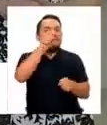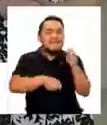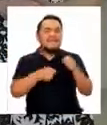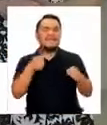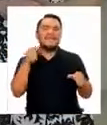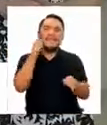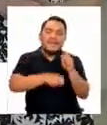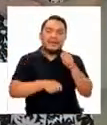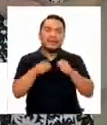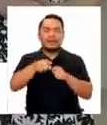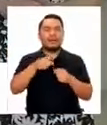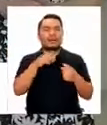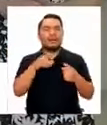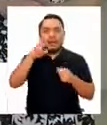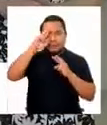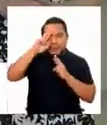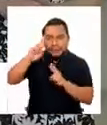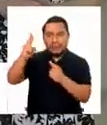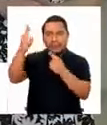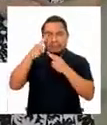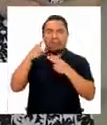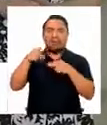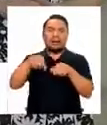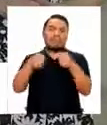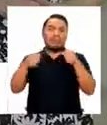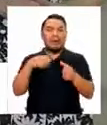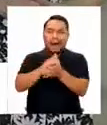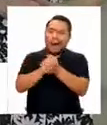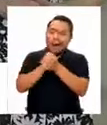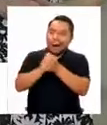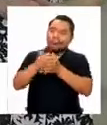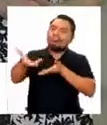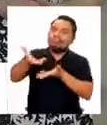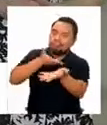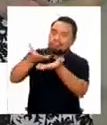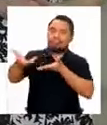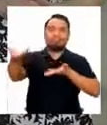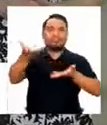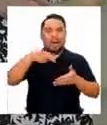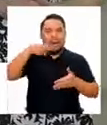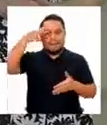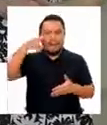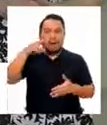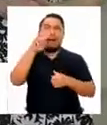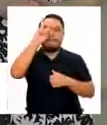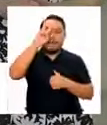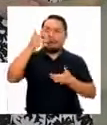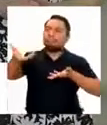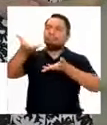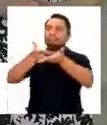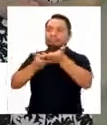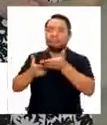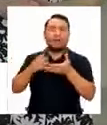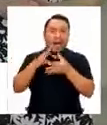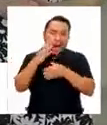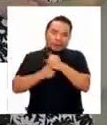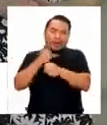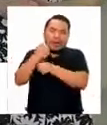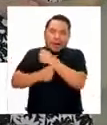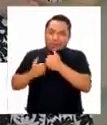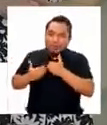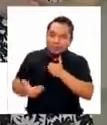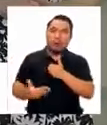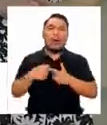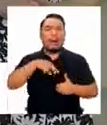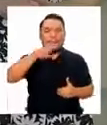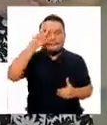bicentenarias relaciones de respeto mutuo, amistad, cooperación y voluntad de integración que históricamente han unido al